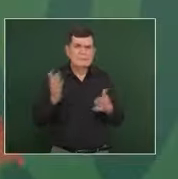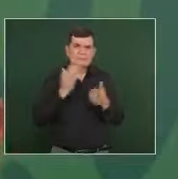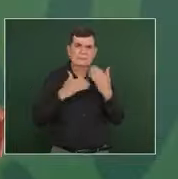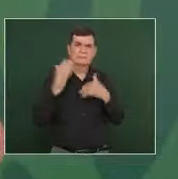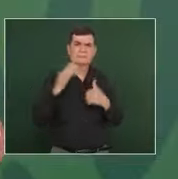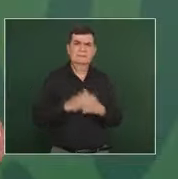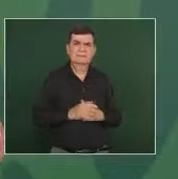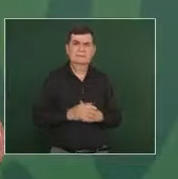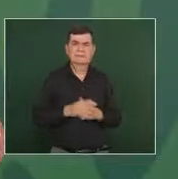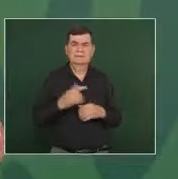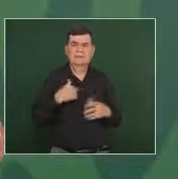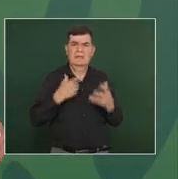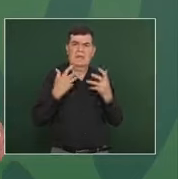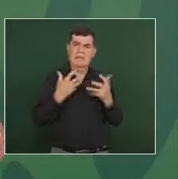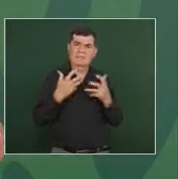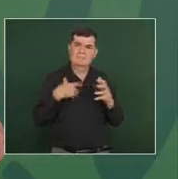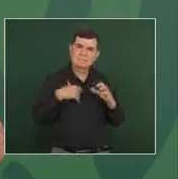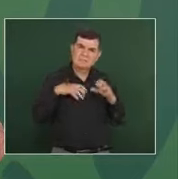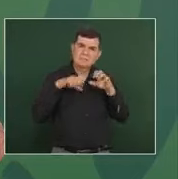el aspiracionismo.